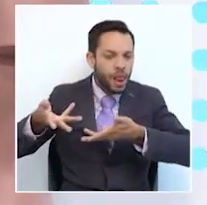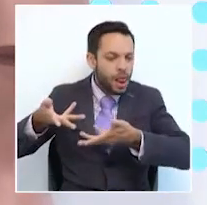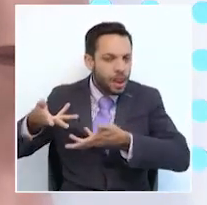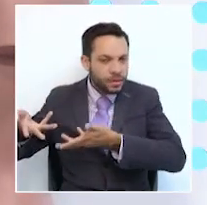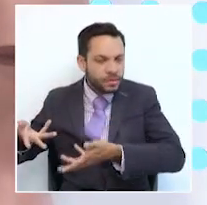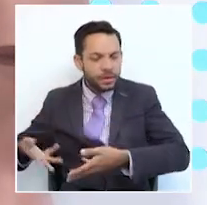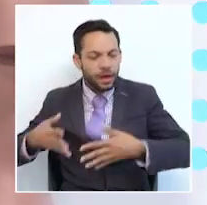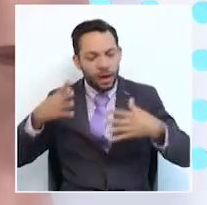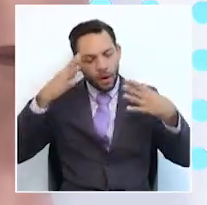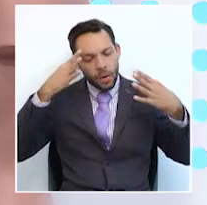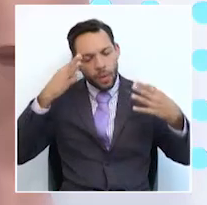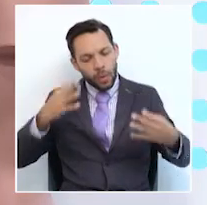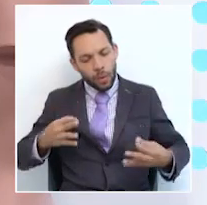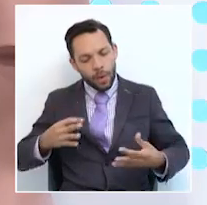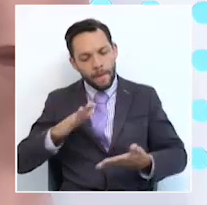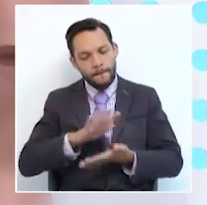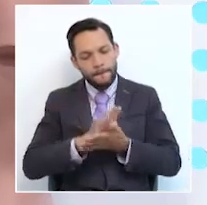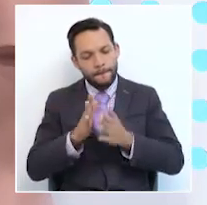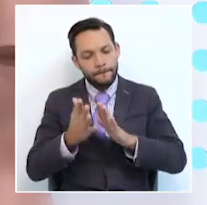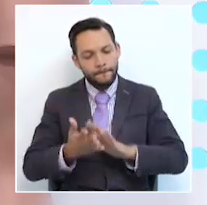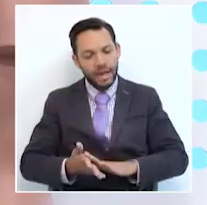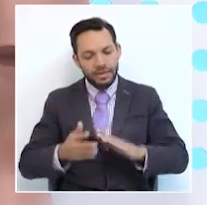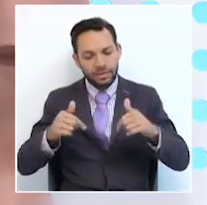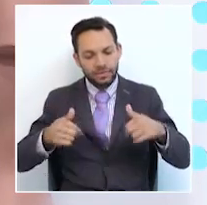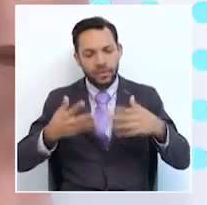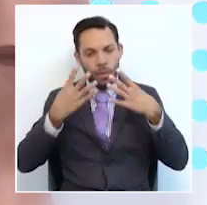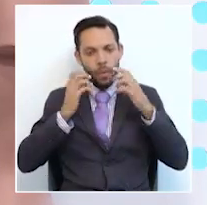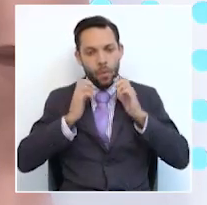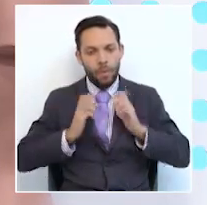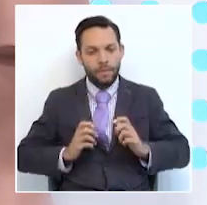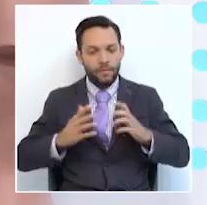tengo armonía en mi alma el cuerpo está feliz